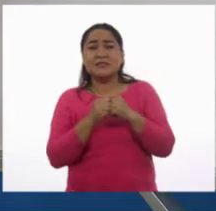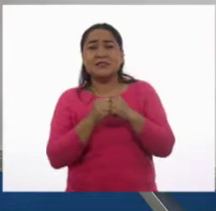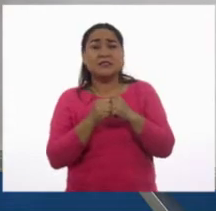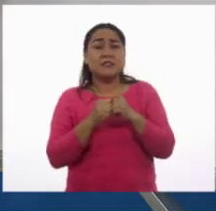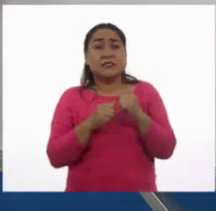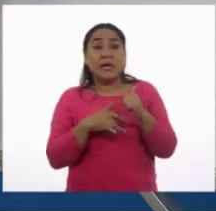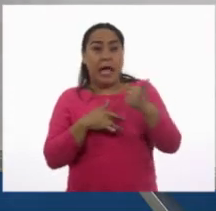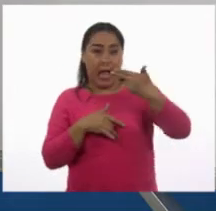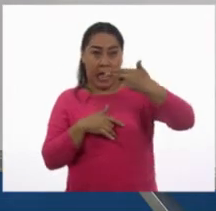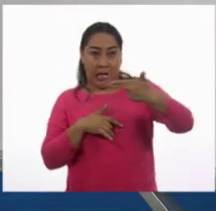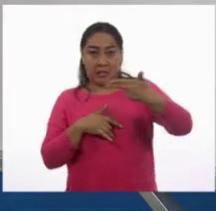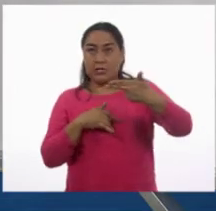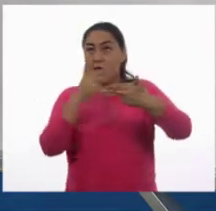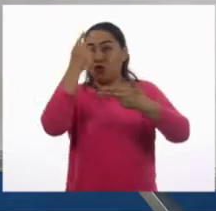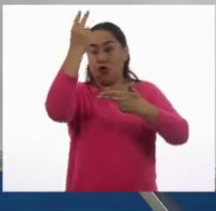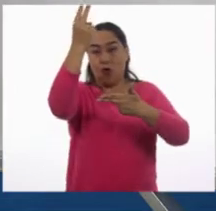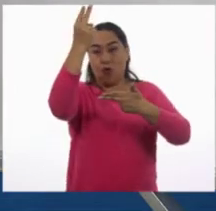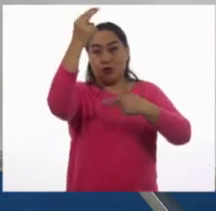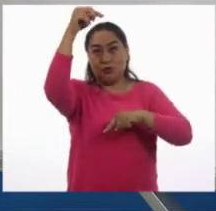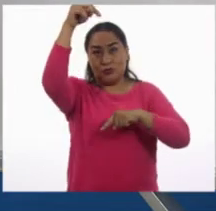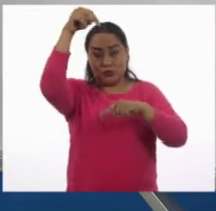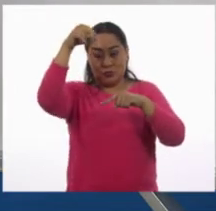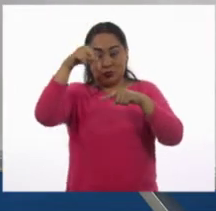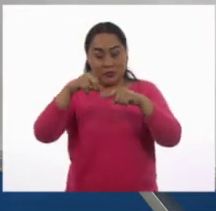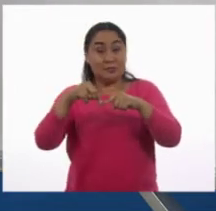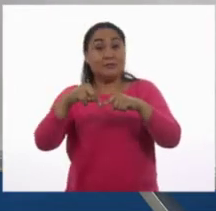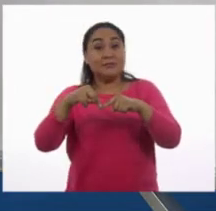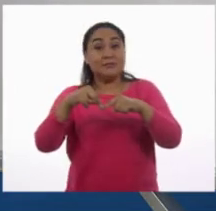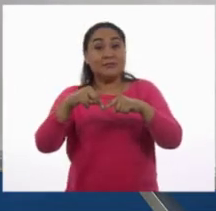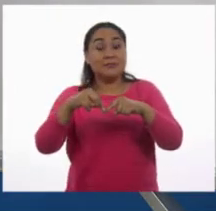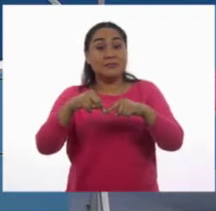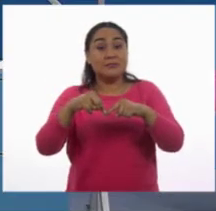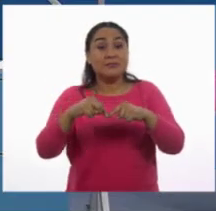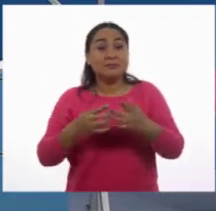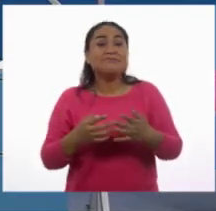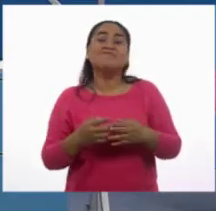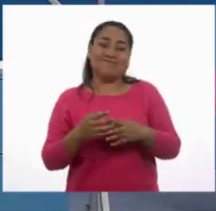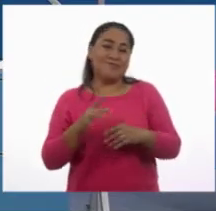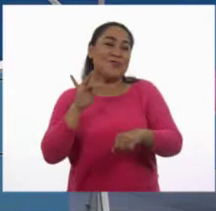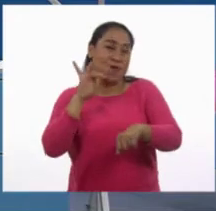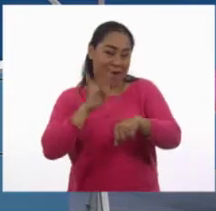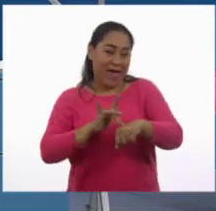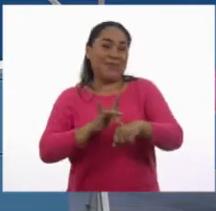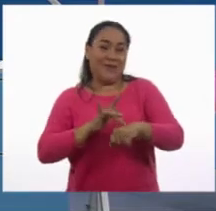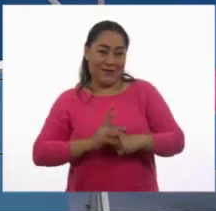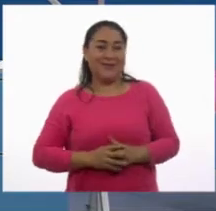En el H2. En el 2H tocado.